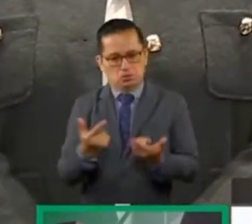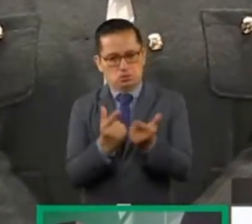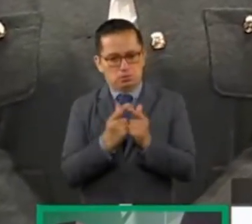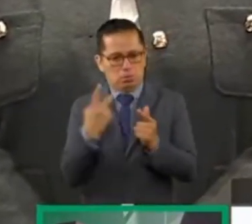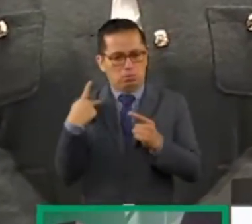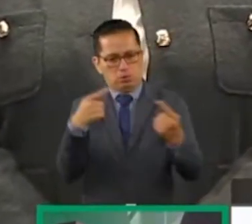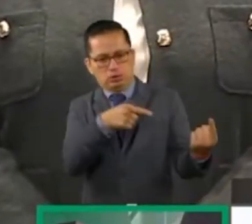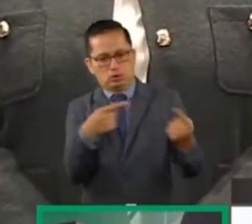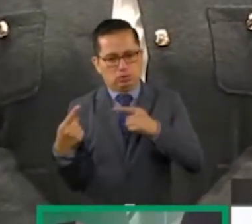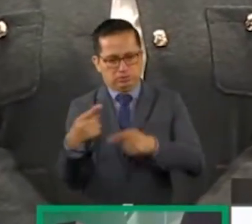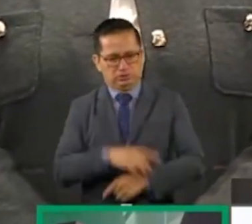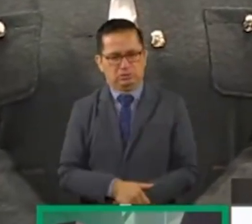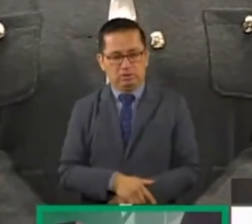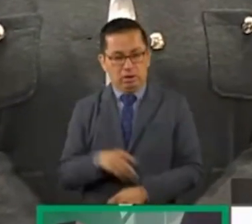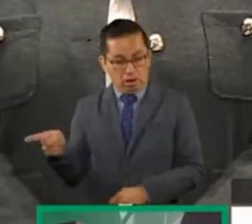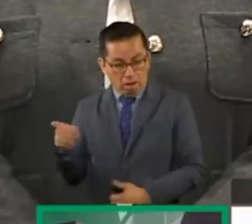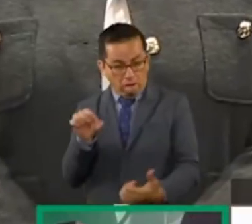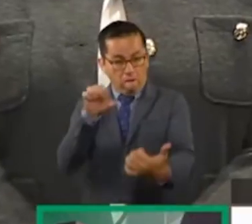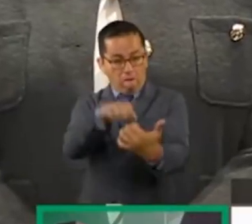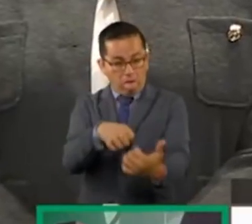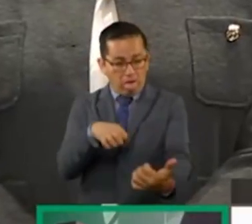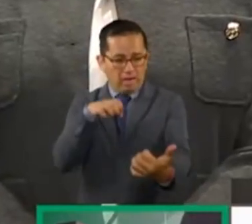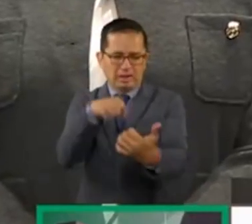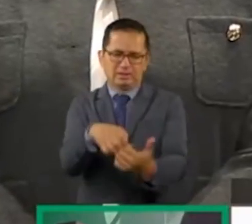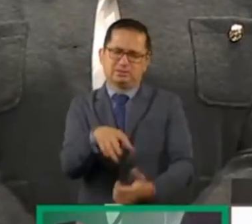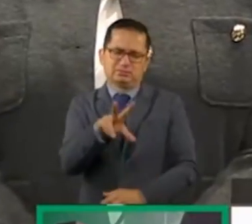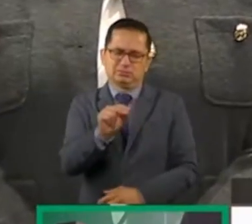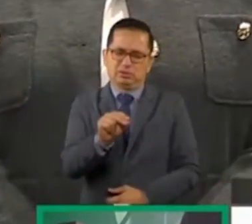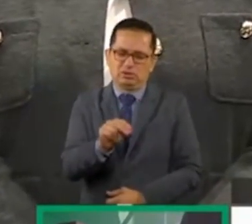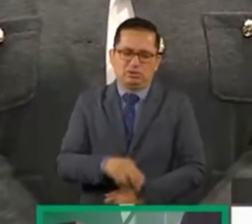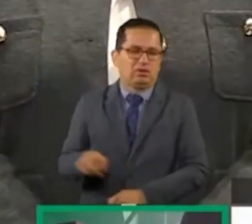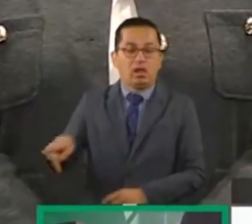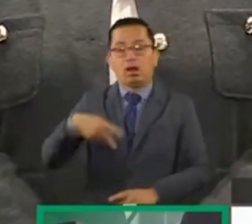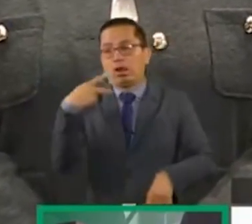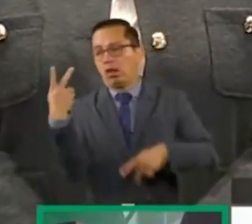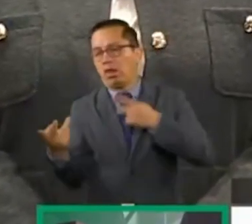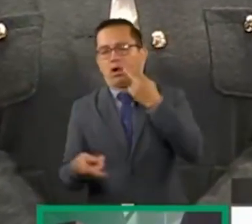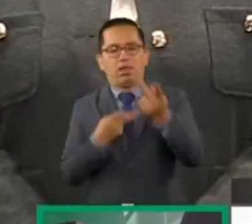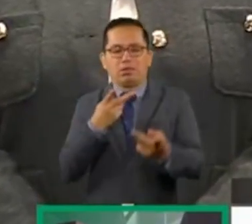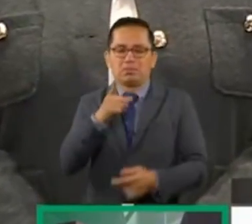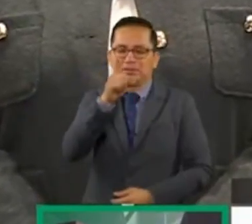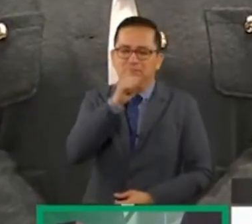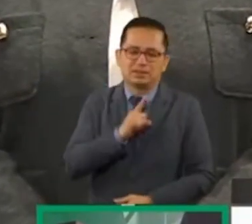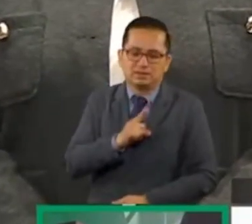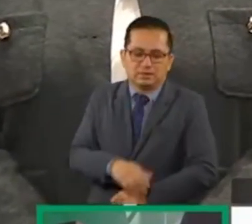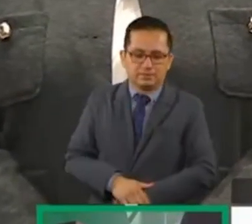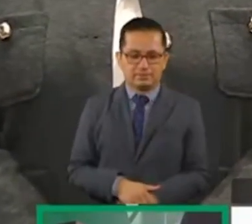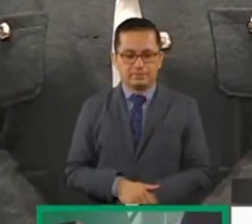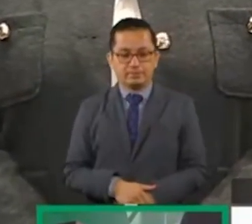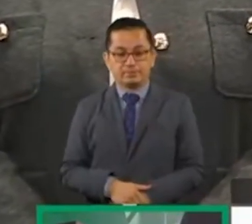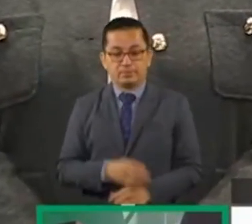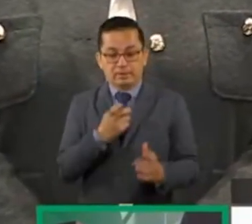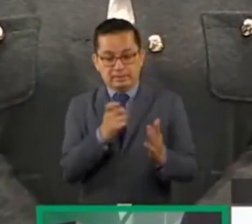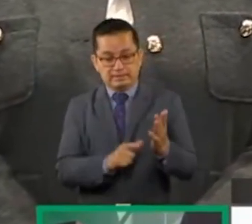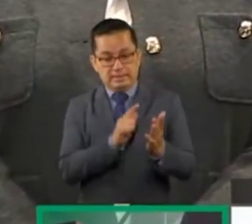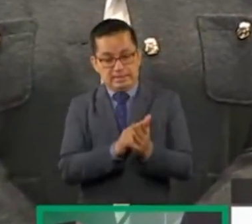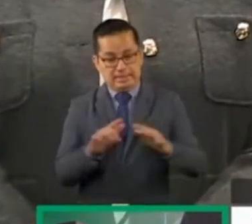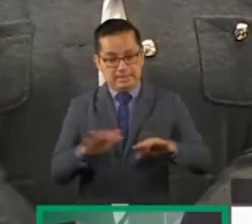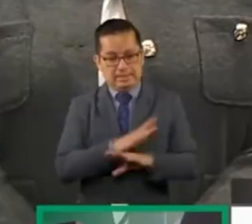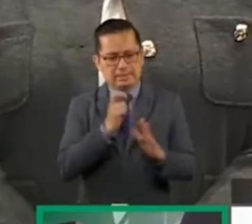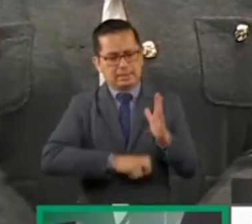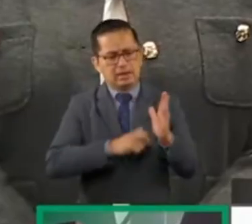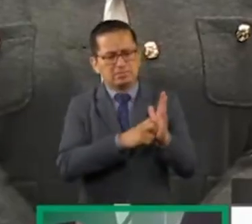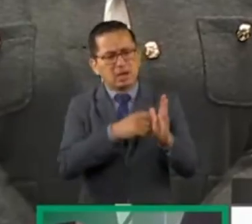los engañen con sus falacias argumentativas. Lo que estamos haciendo con esta reforma realmente es